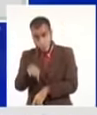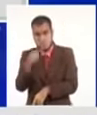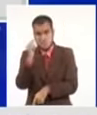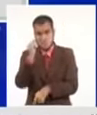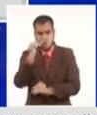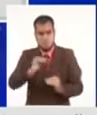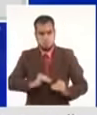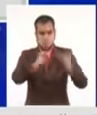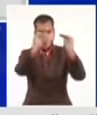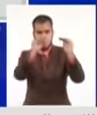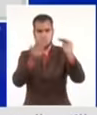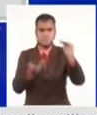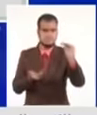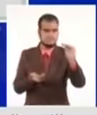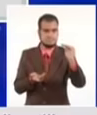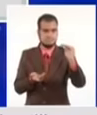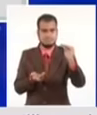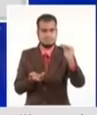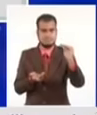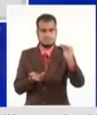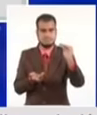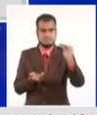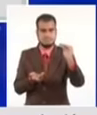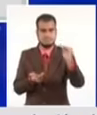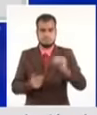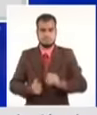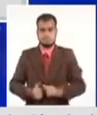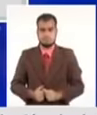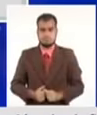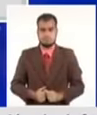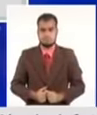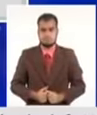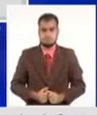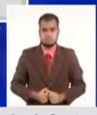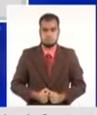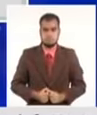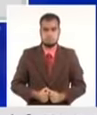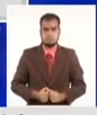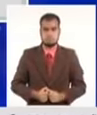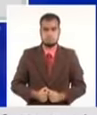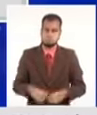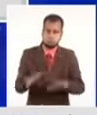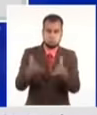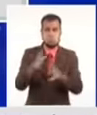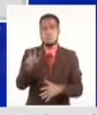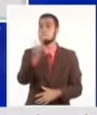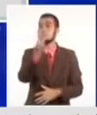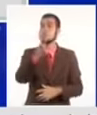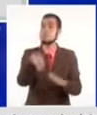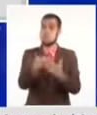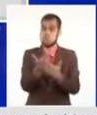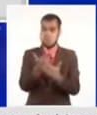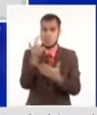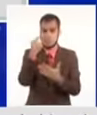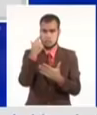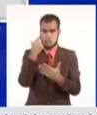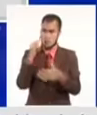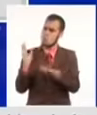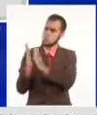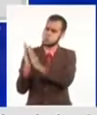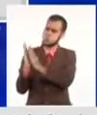que es una cifra que ya podemos decir que desde hace más de 22 días venimos diagnosticando más